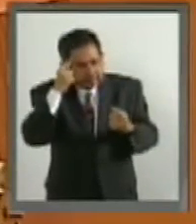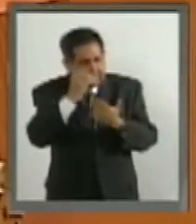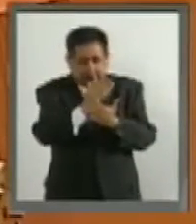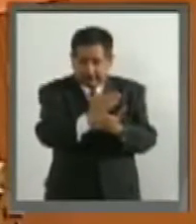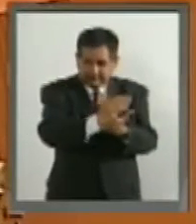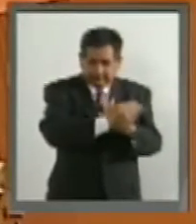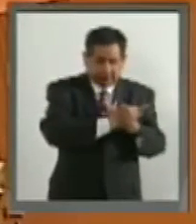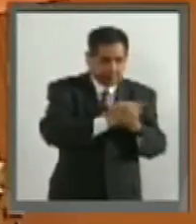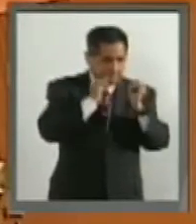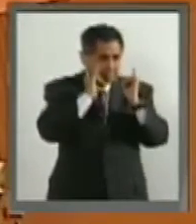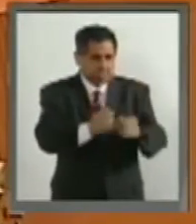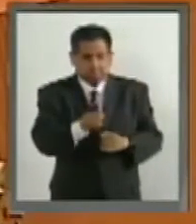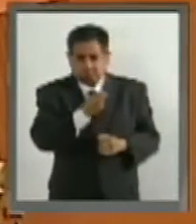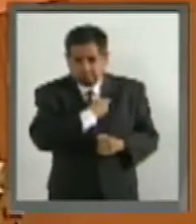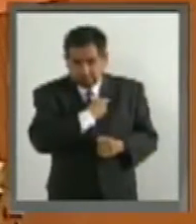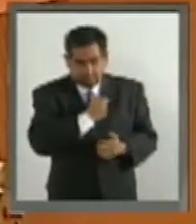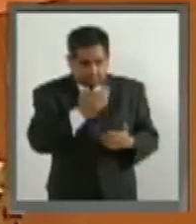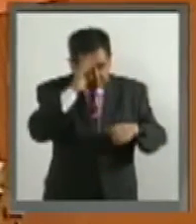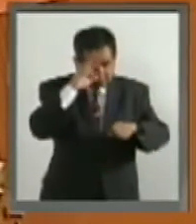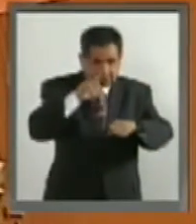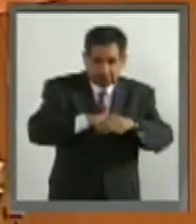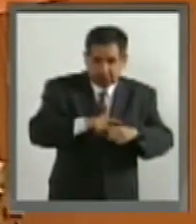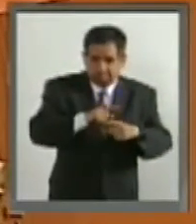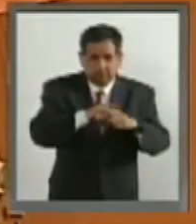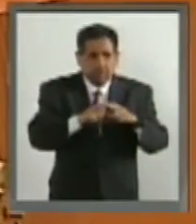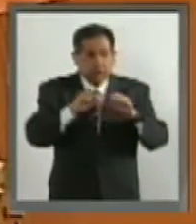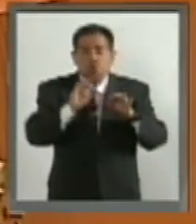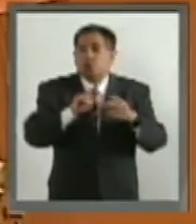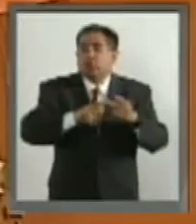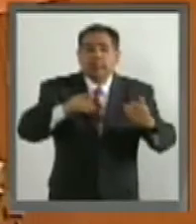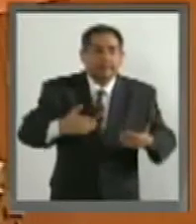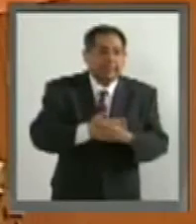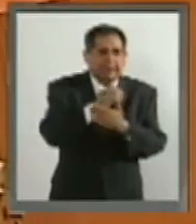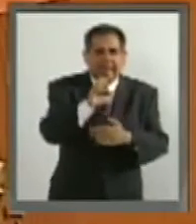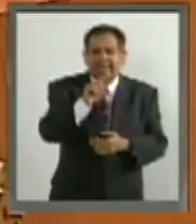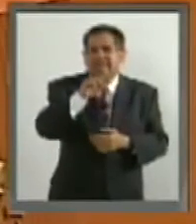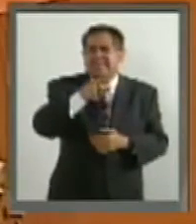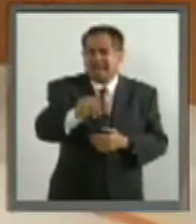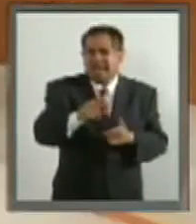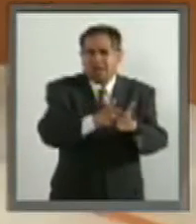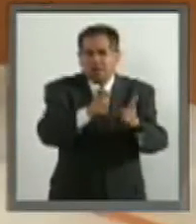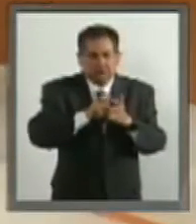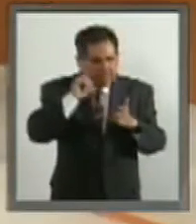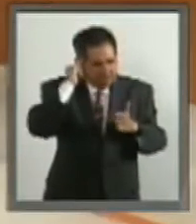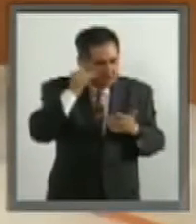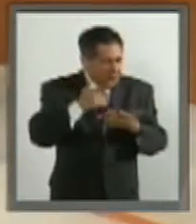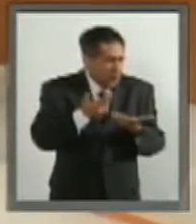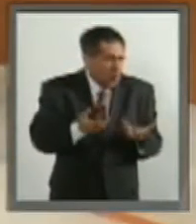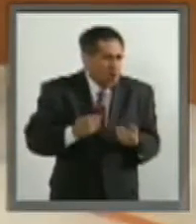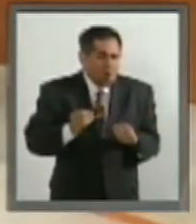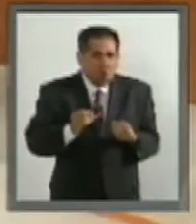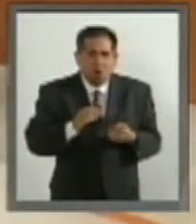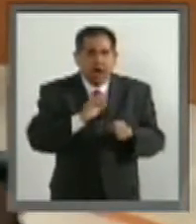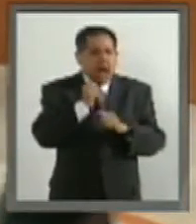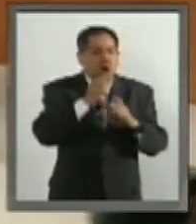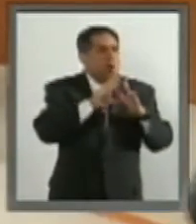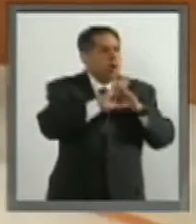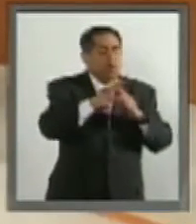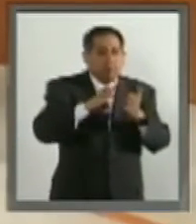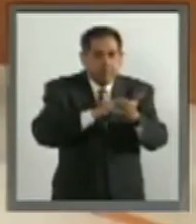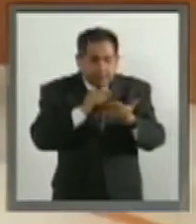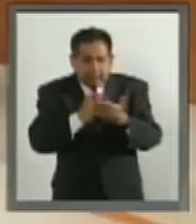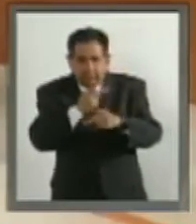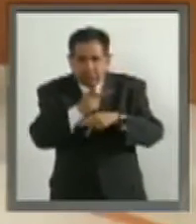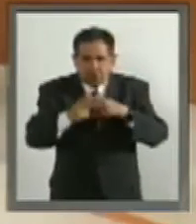de identidad cultural, origen étnico o nacional, situación migratoria, que es